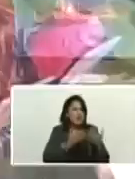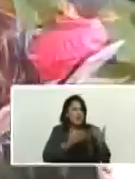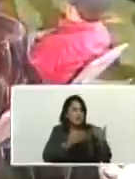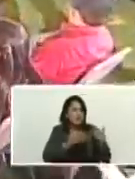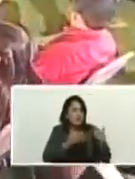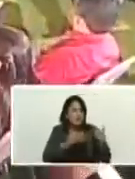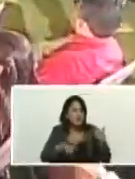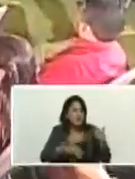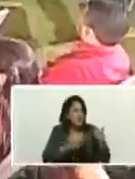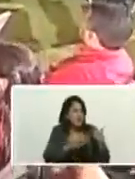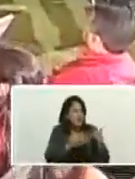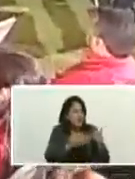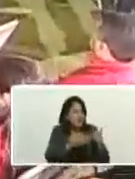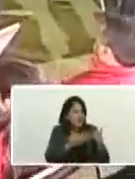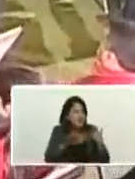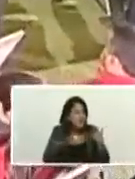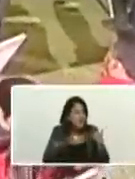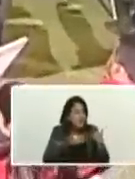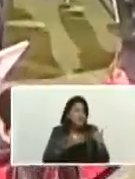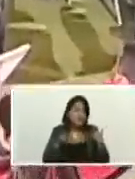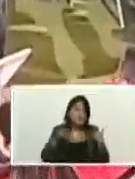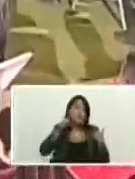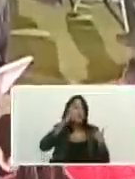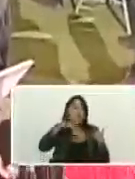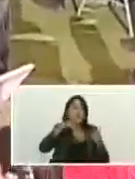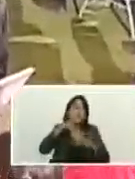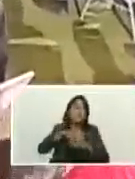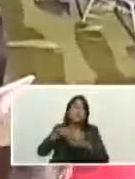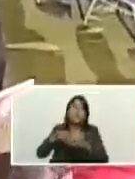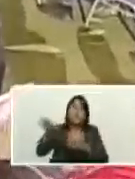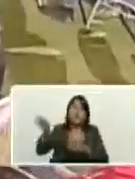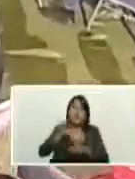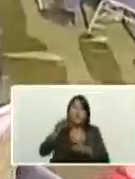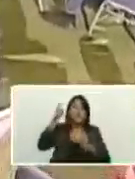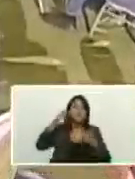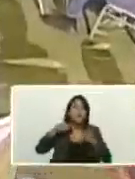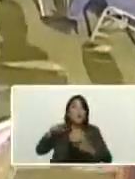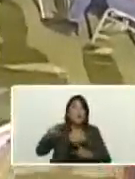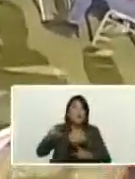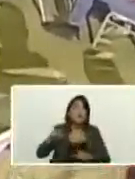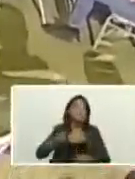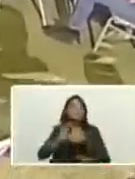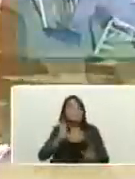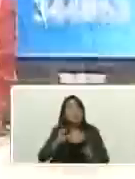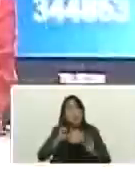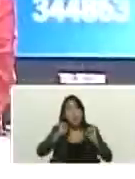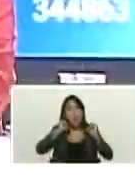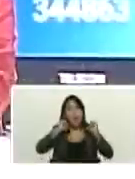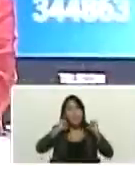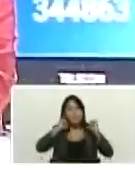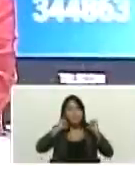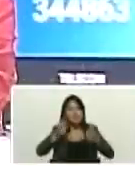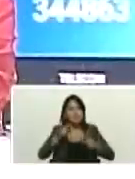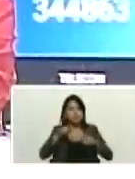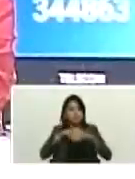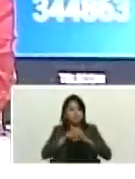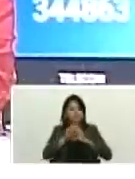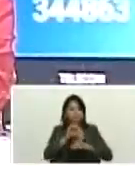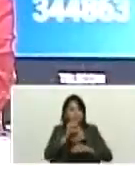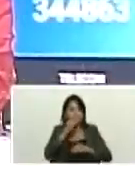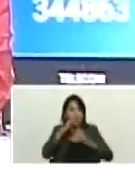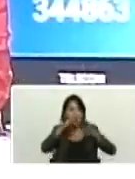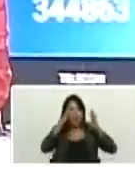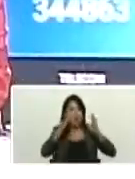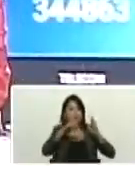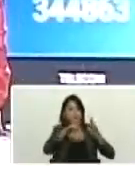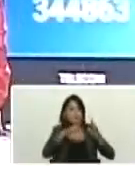por el movimiento popular. Y lo primero que hizo el comandante Chávez cuando entramos a Miraflores ese día fue firmar el decreto